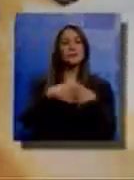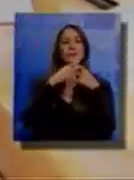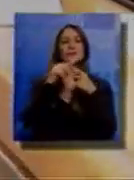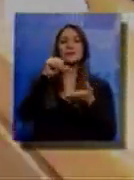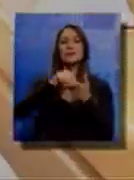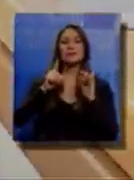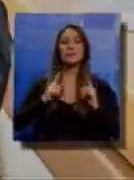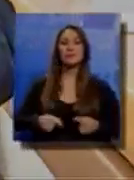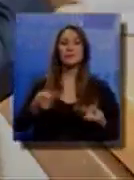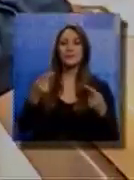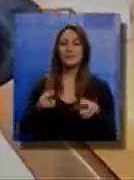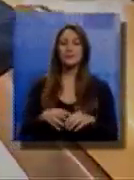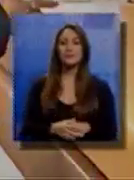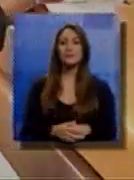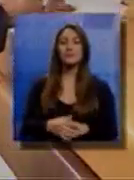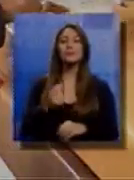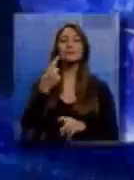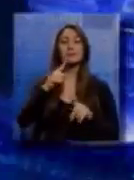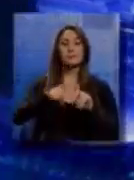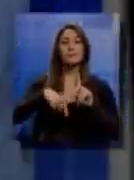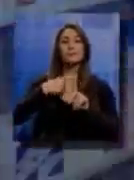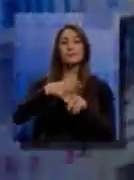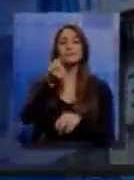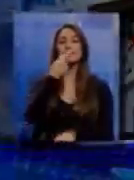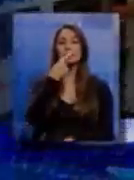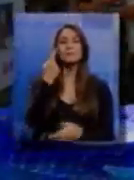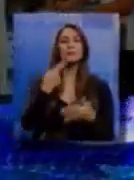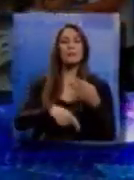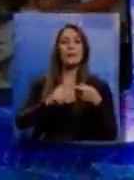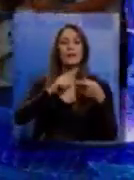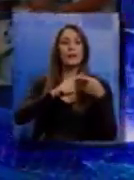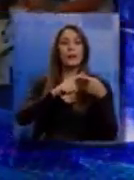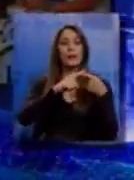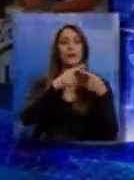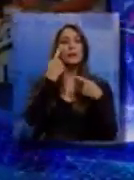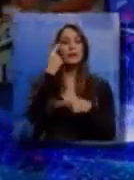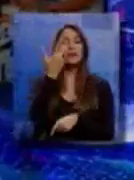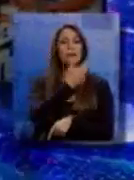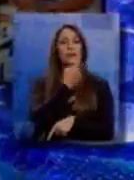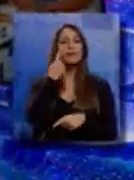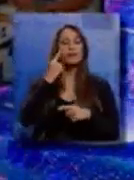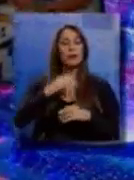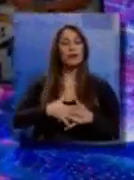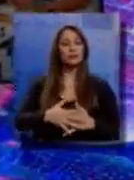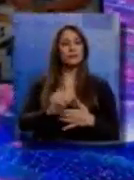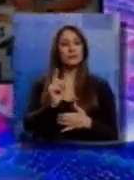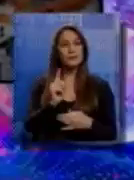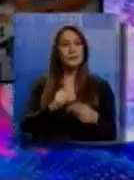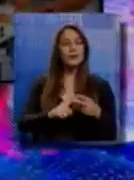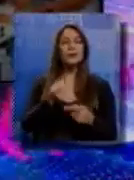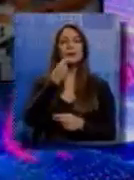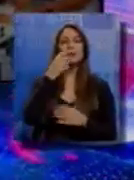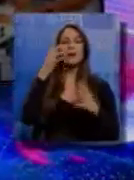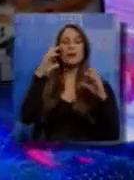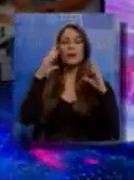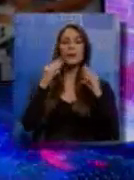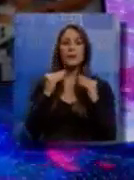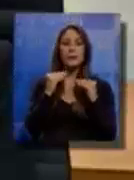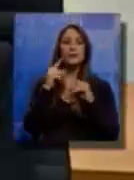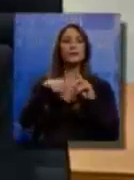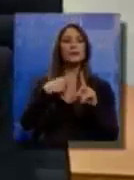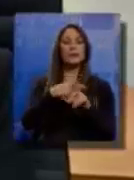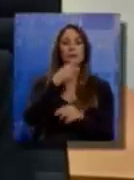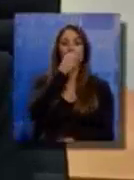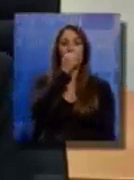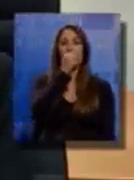la red pública. Entre los fármacos adquiridos están vacunas, anticonceptivos, desinflamatorios, antirretrovirales y otros.